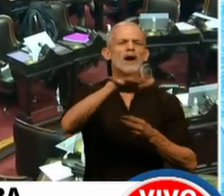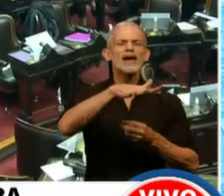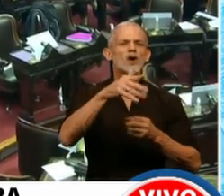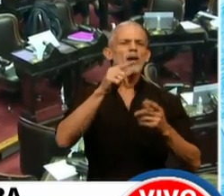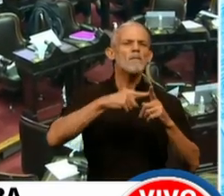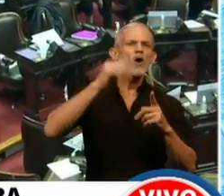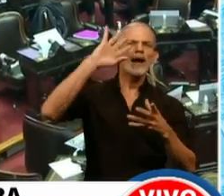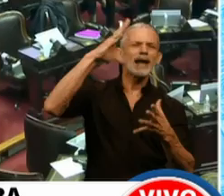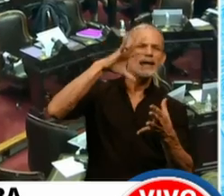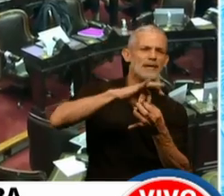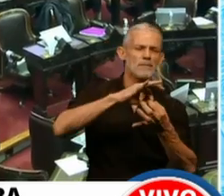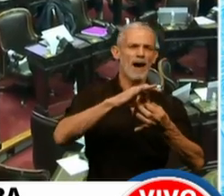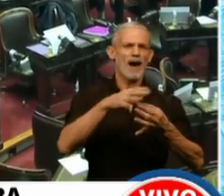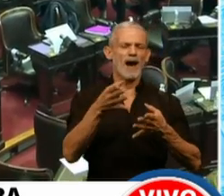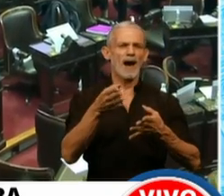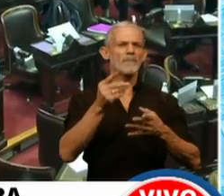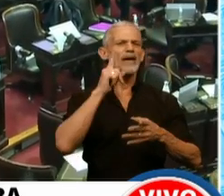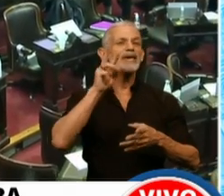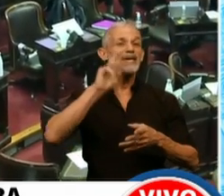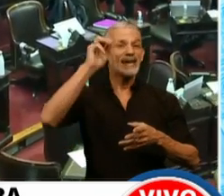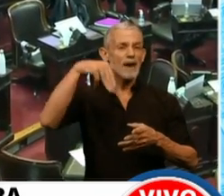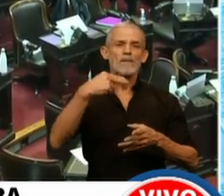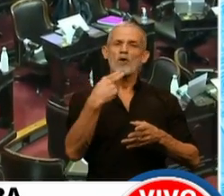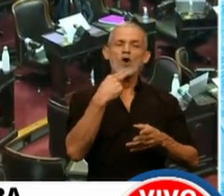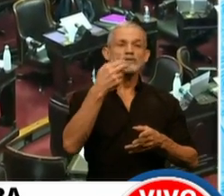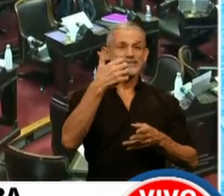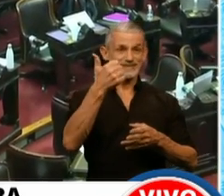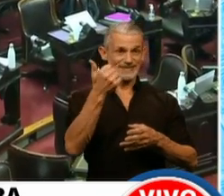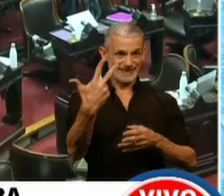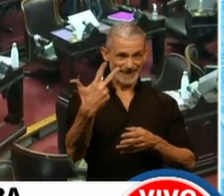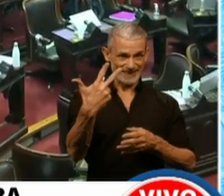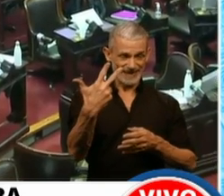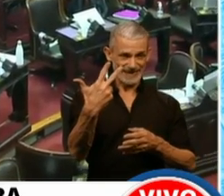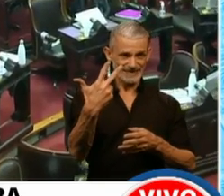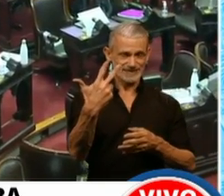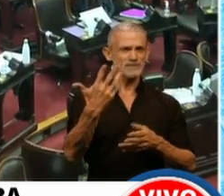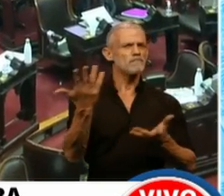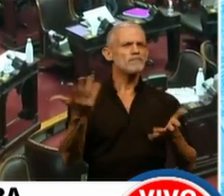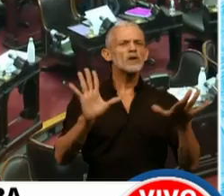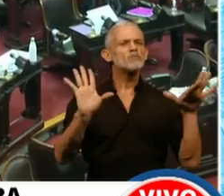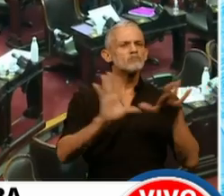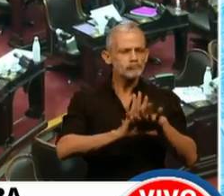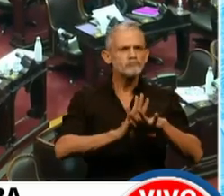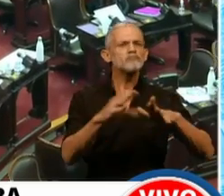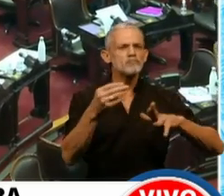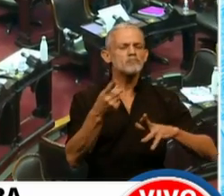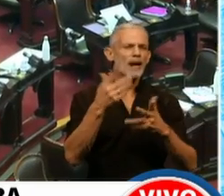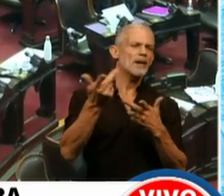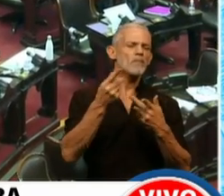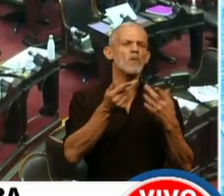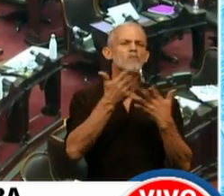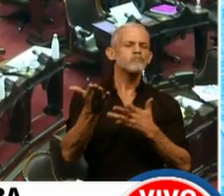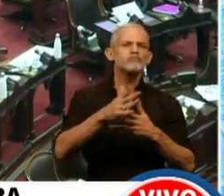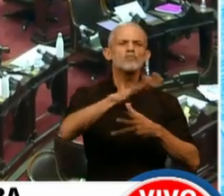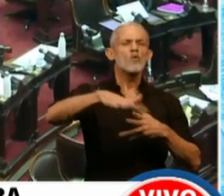utiliza la norma iram 1163 es adecuado para ponderar factores de confort